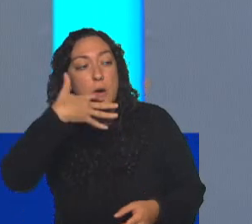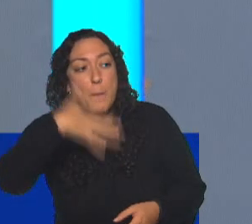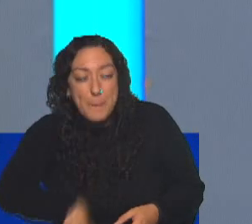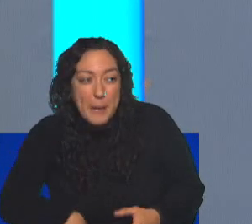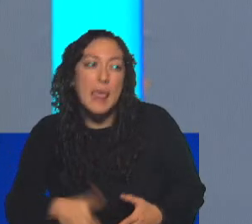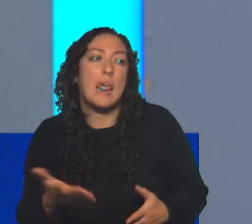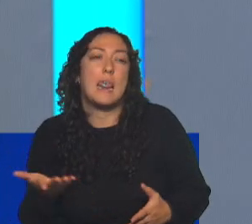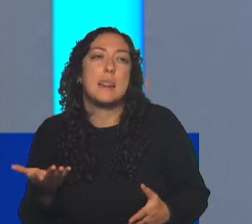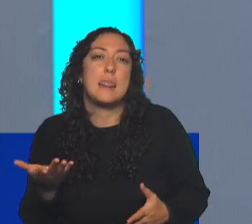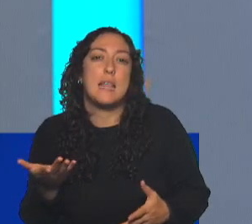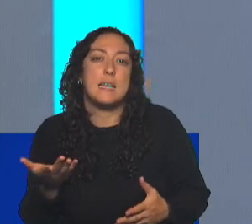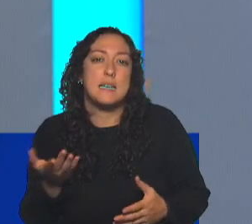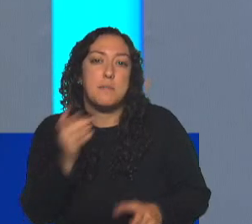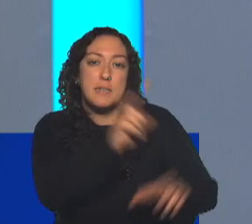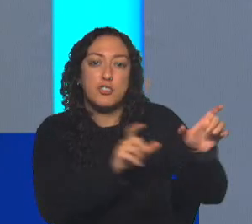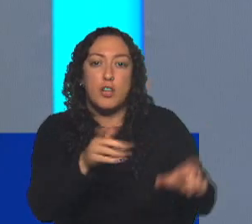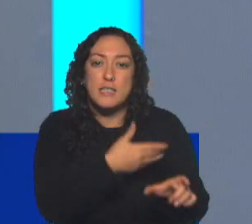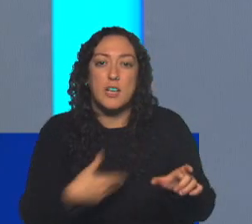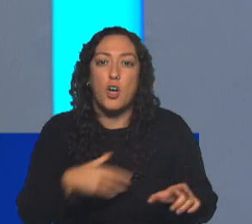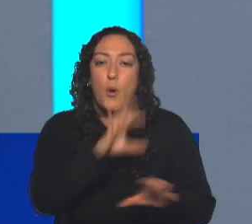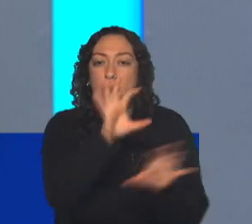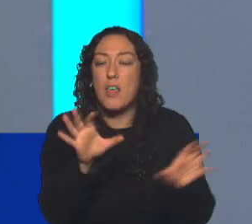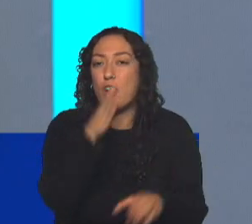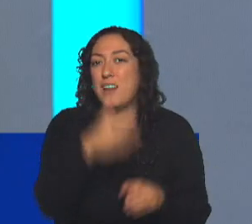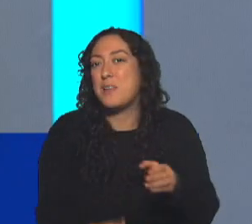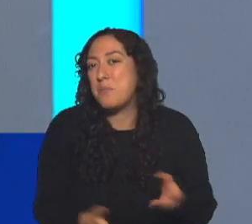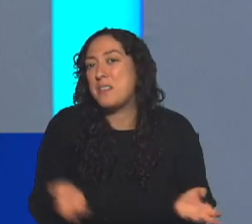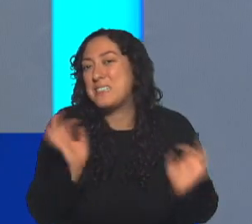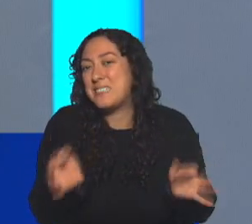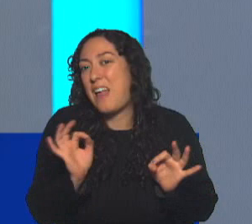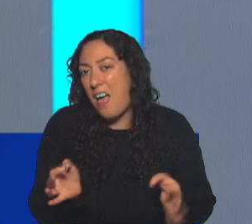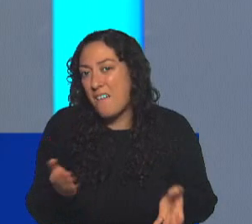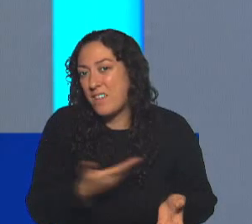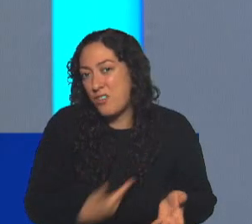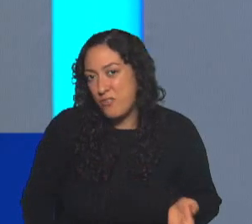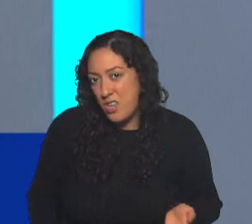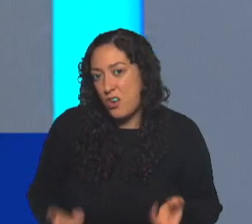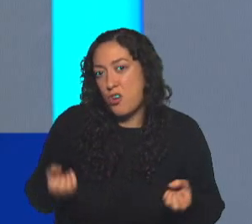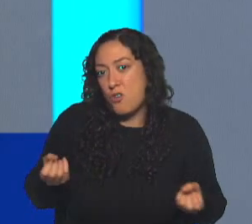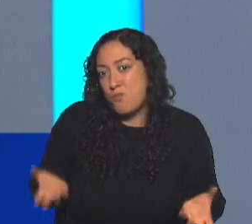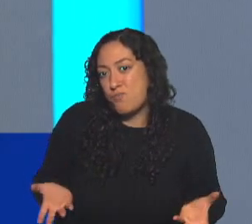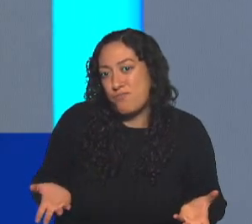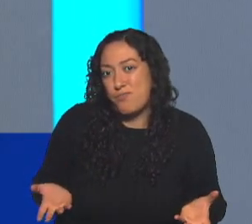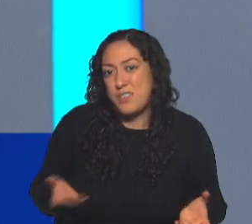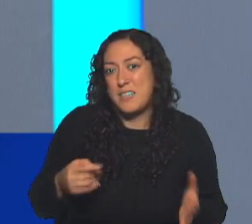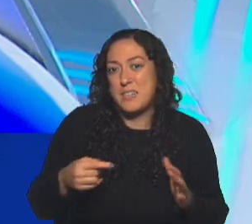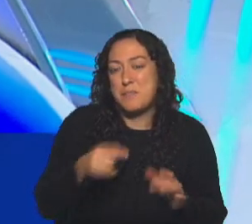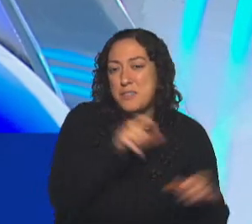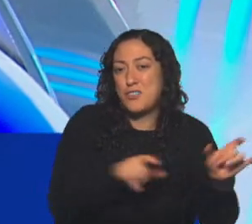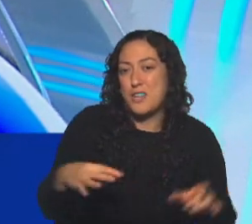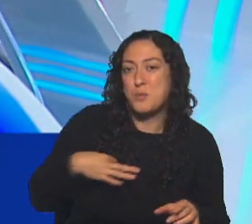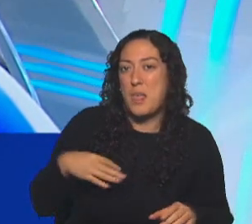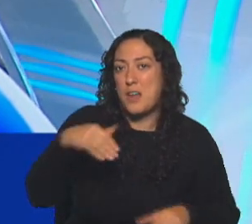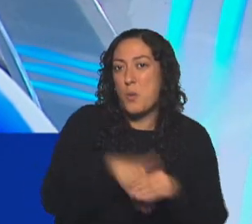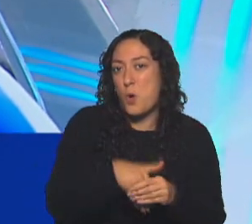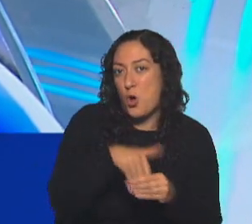saber que los gobernadores también tienen un límite ante sus respectivas ciudadanías de